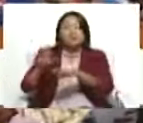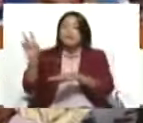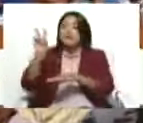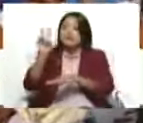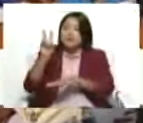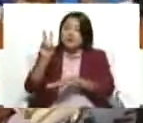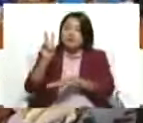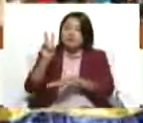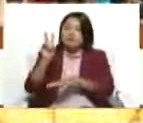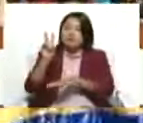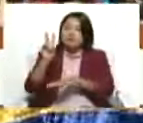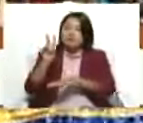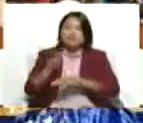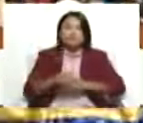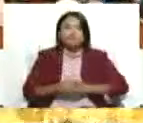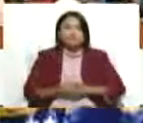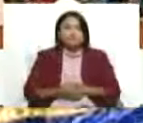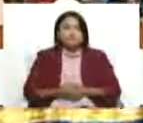Venezuela.